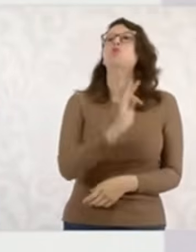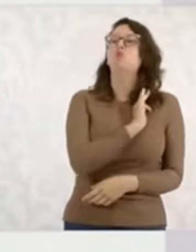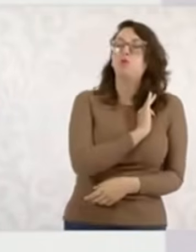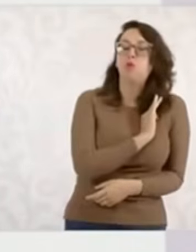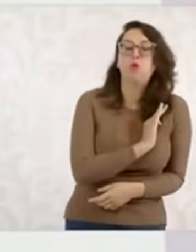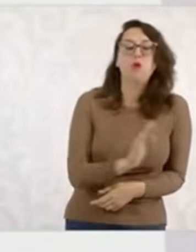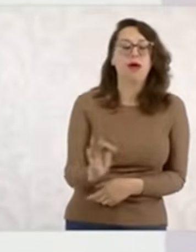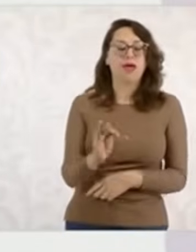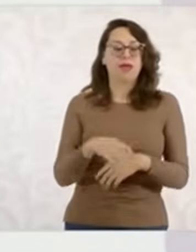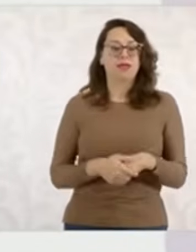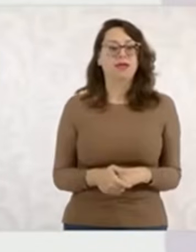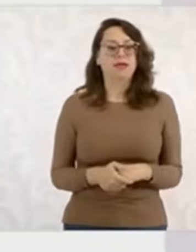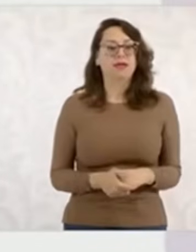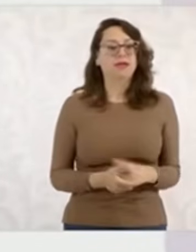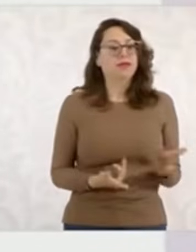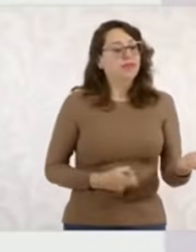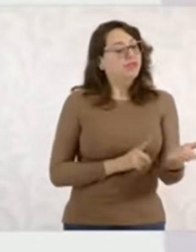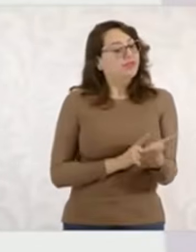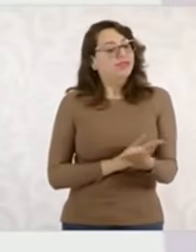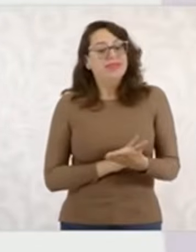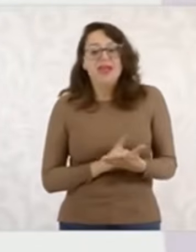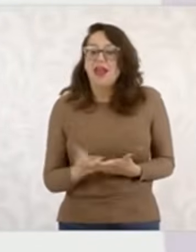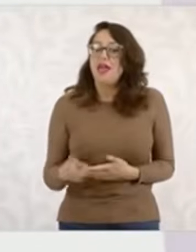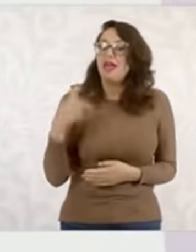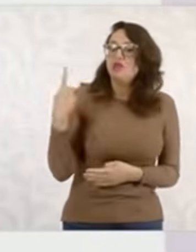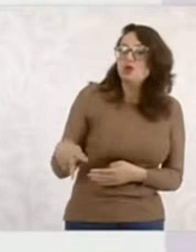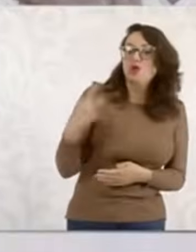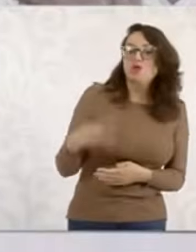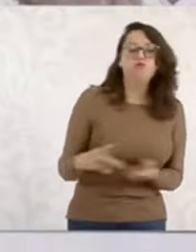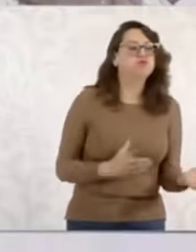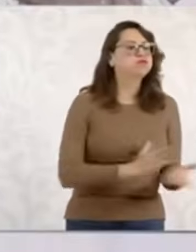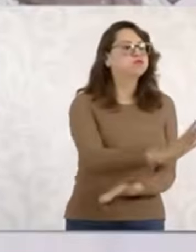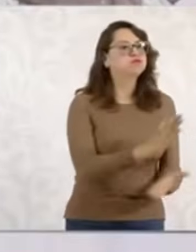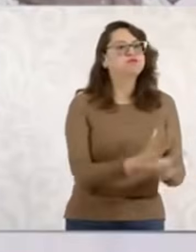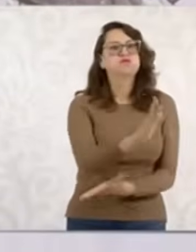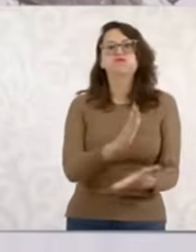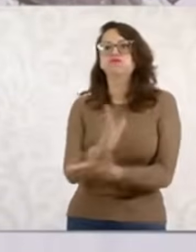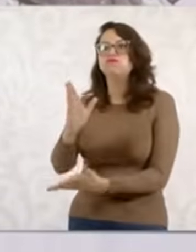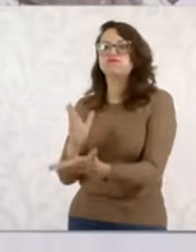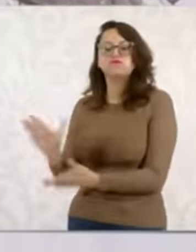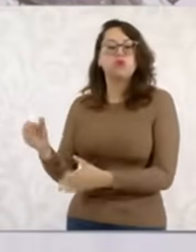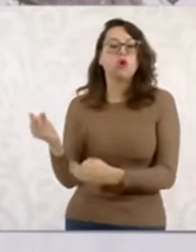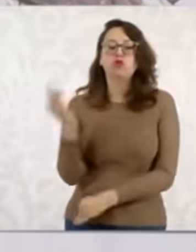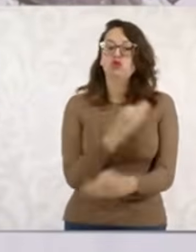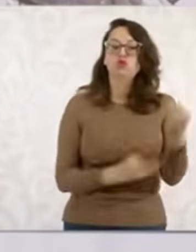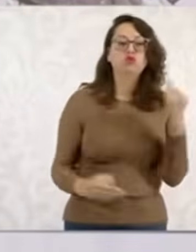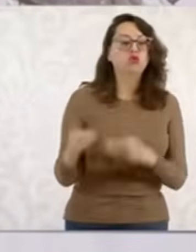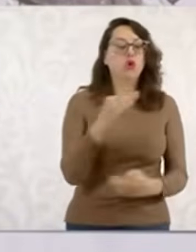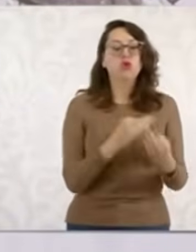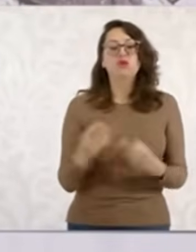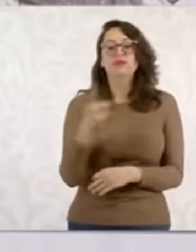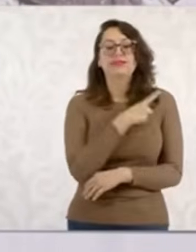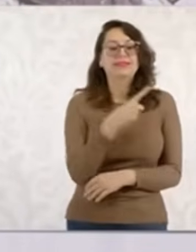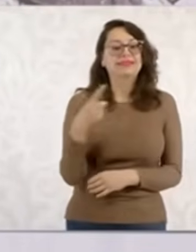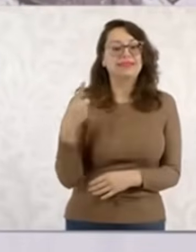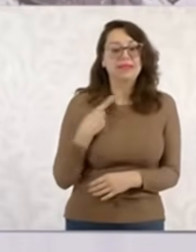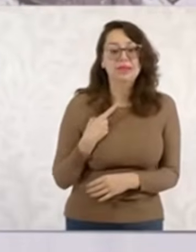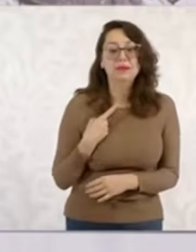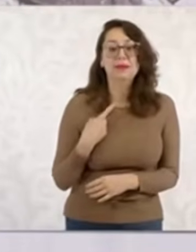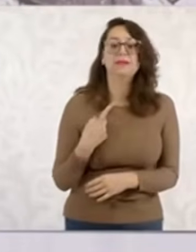tengan acceso a los derechos que todo mexicano y mexicana debe tener para